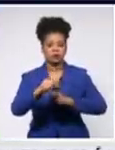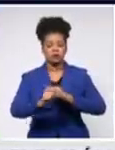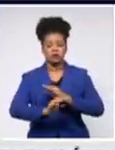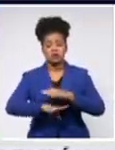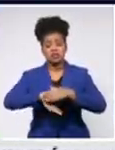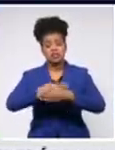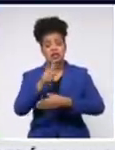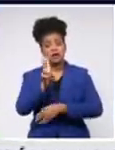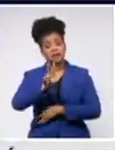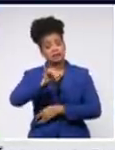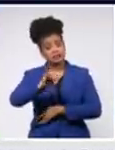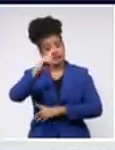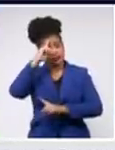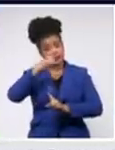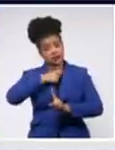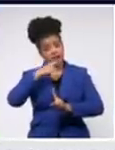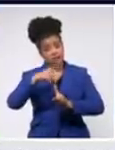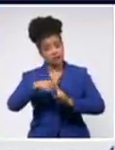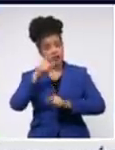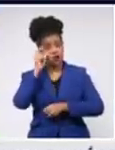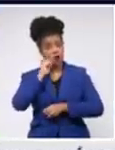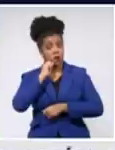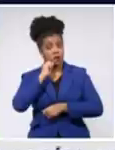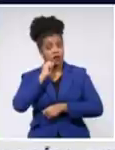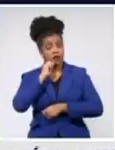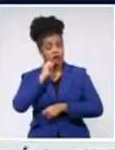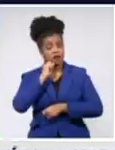septiembre hizo un cuadro